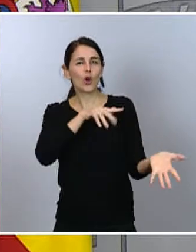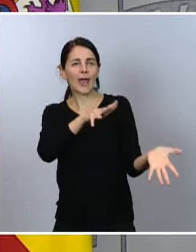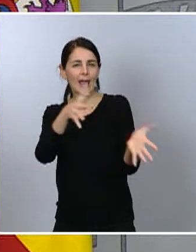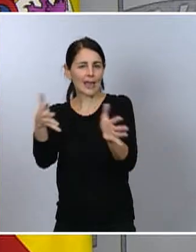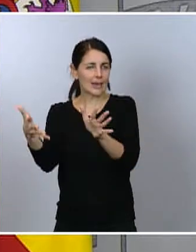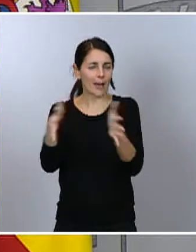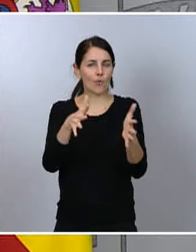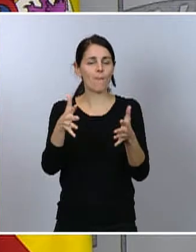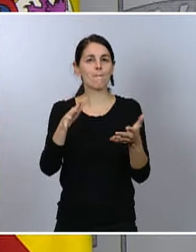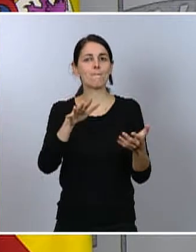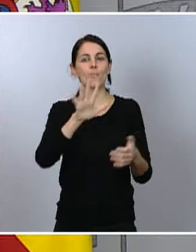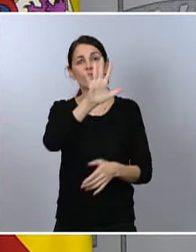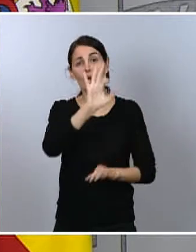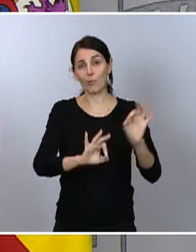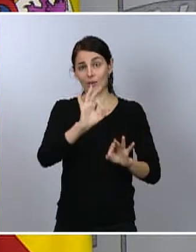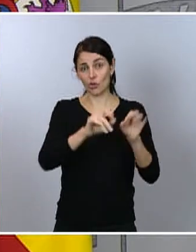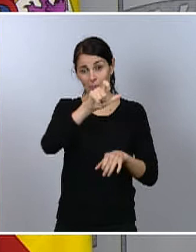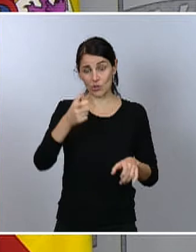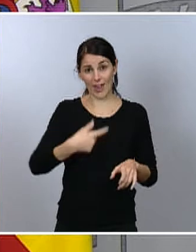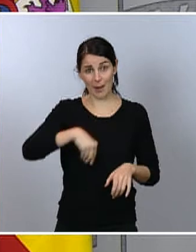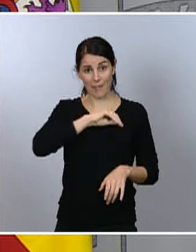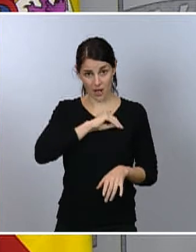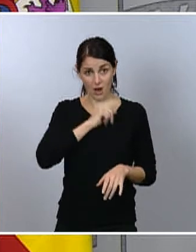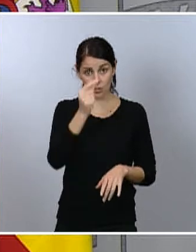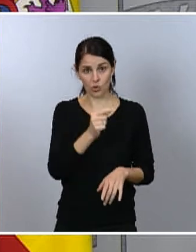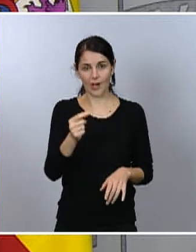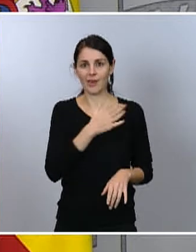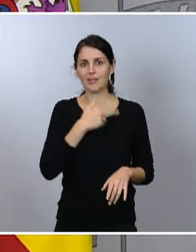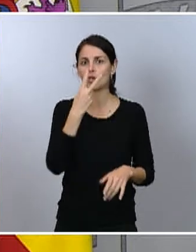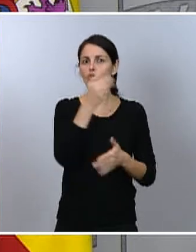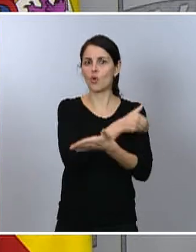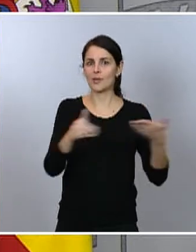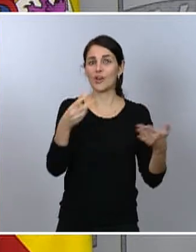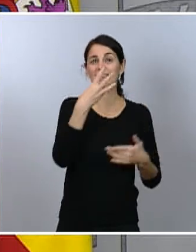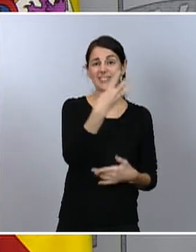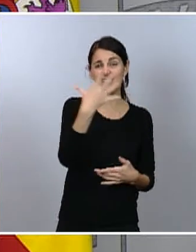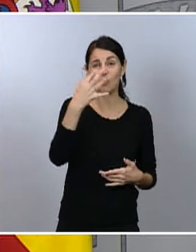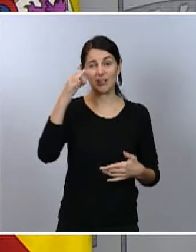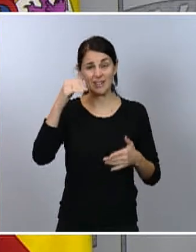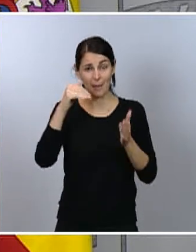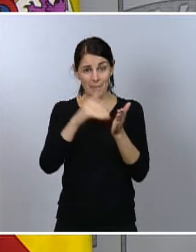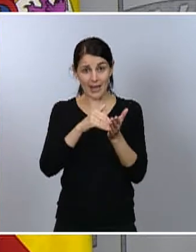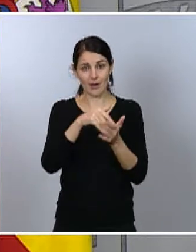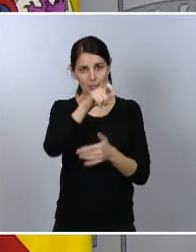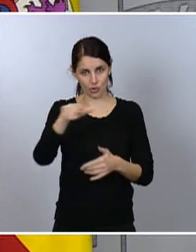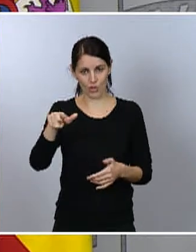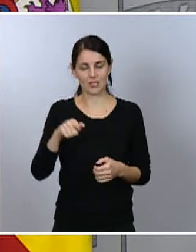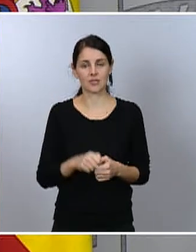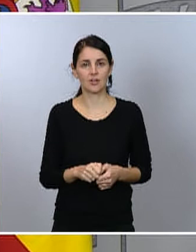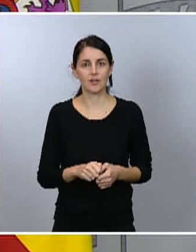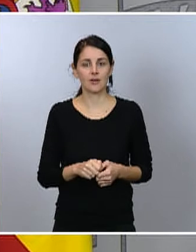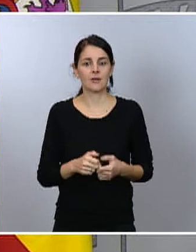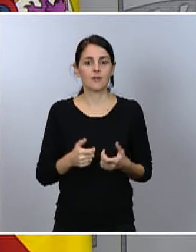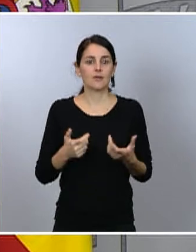un 5% de la población española, es decir, 2.350.000 ciudadanos.